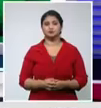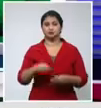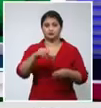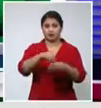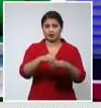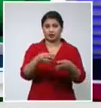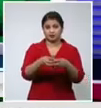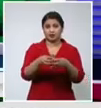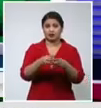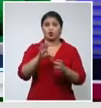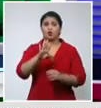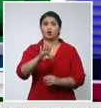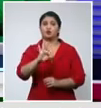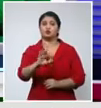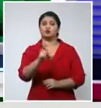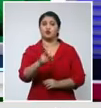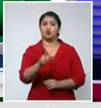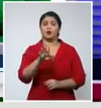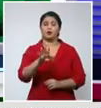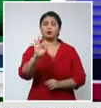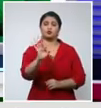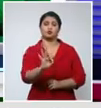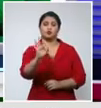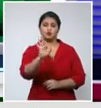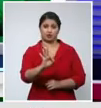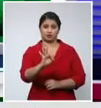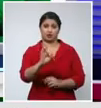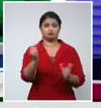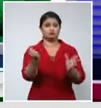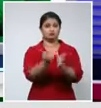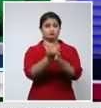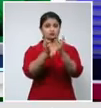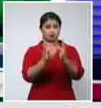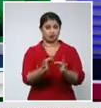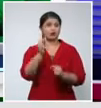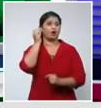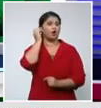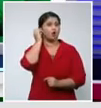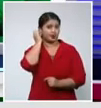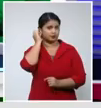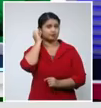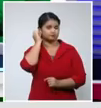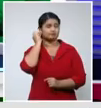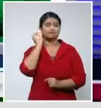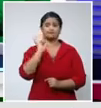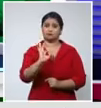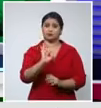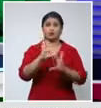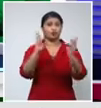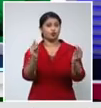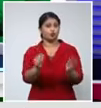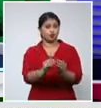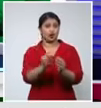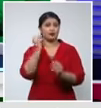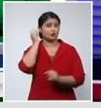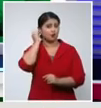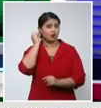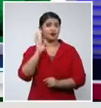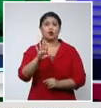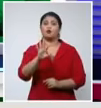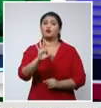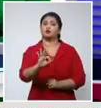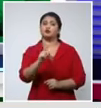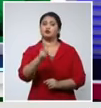48,4% de los diagnosticados ayer del sexo femenino. En el acumulado, el